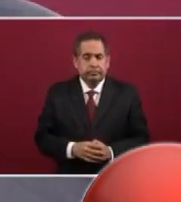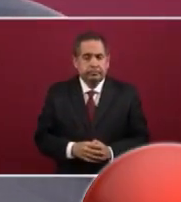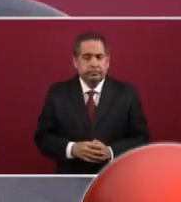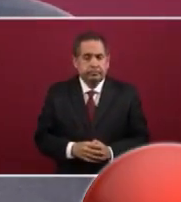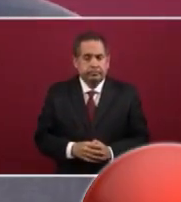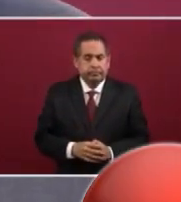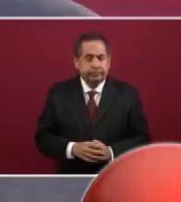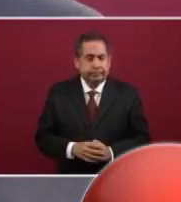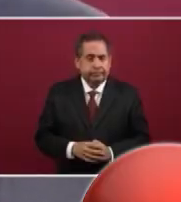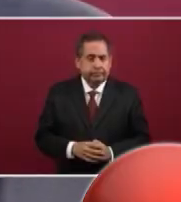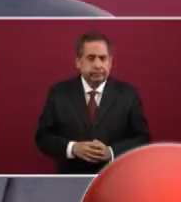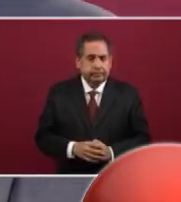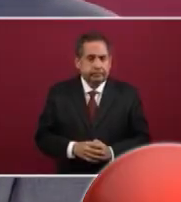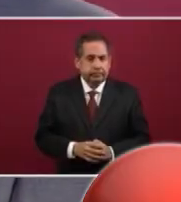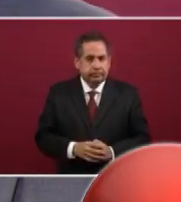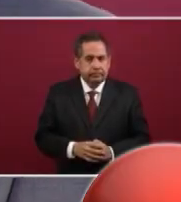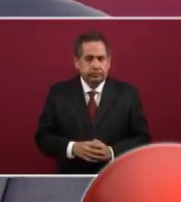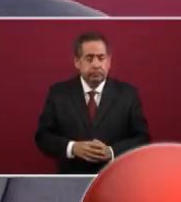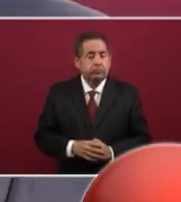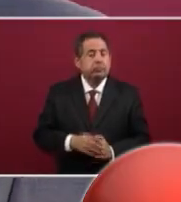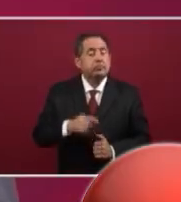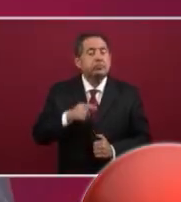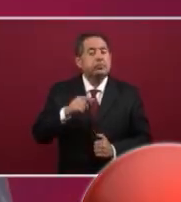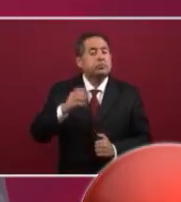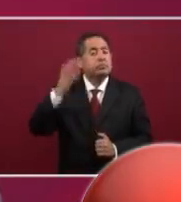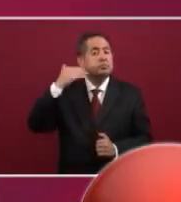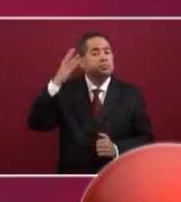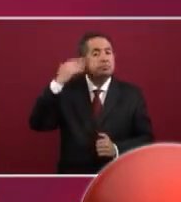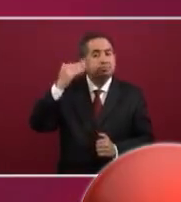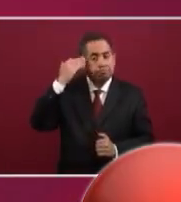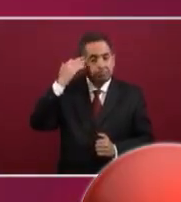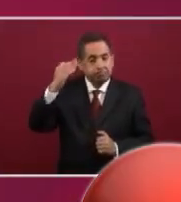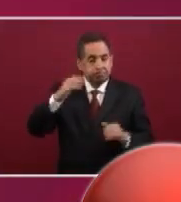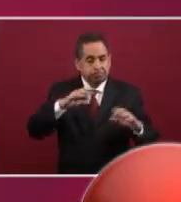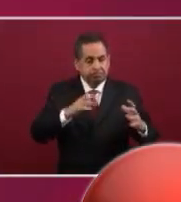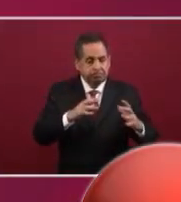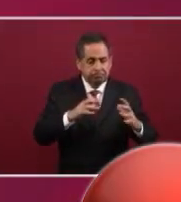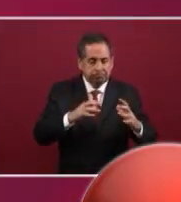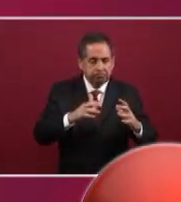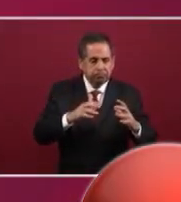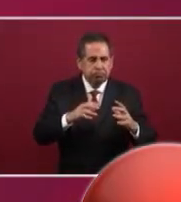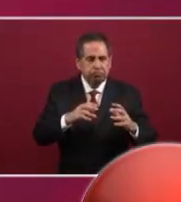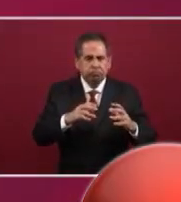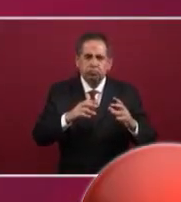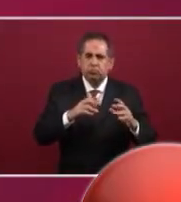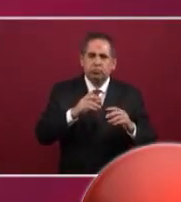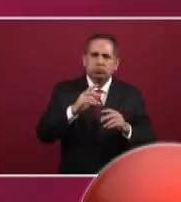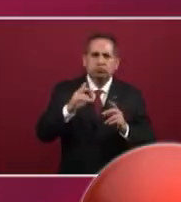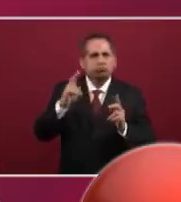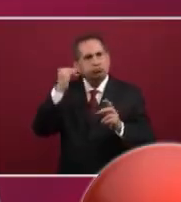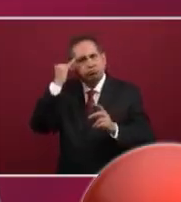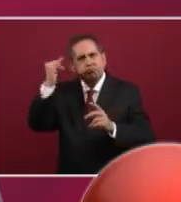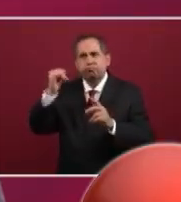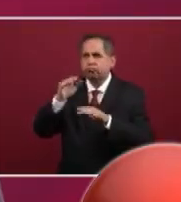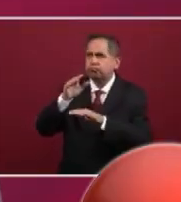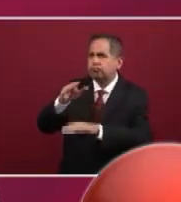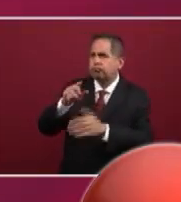En un tiempo en que nadie hablaba de eso, ni